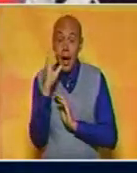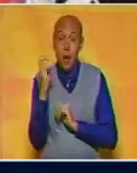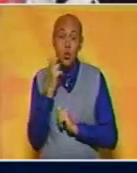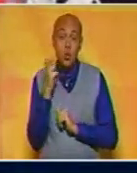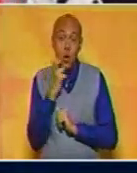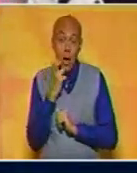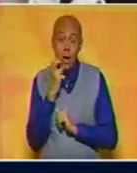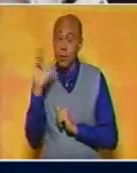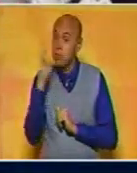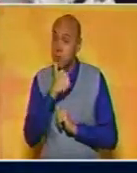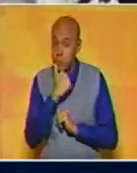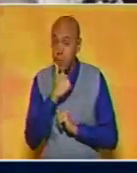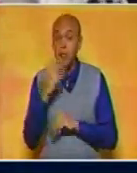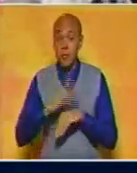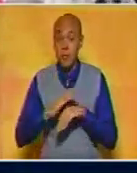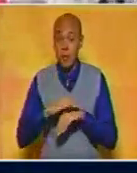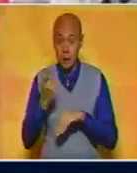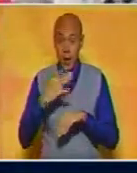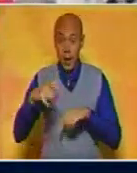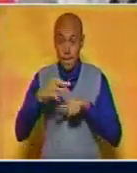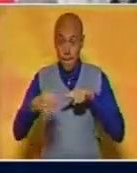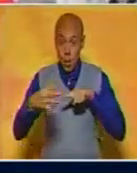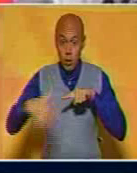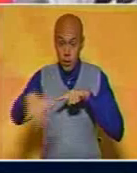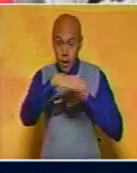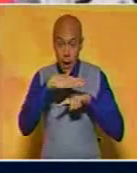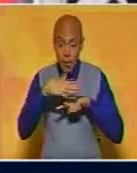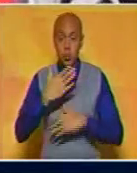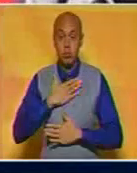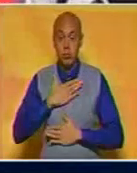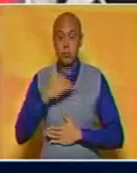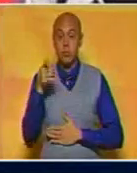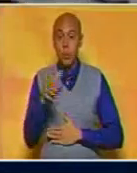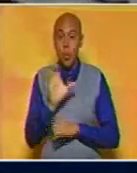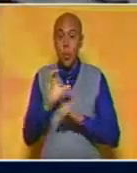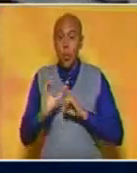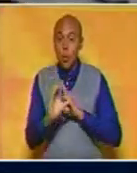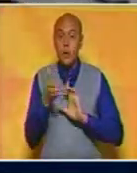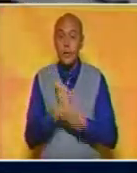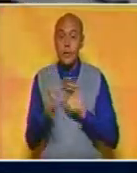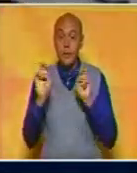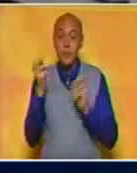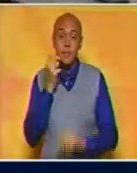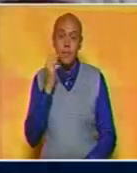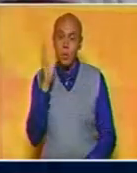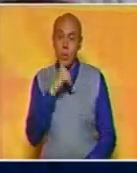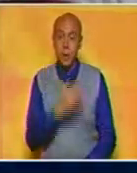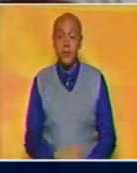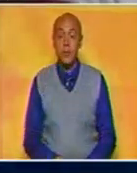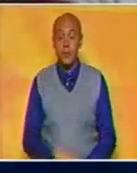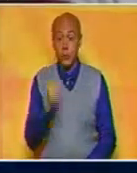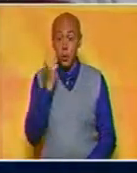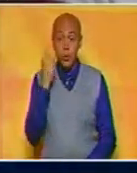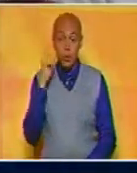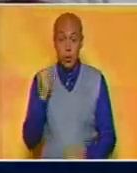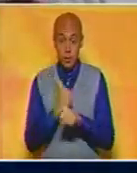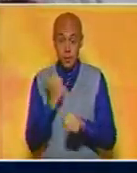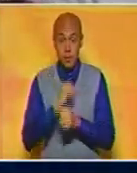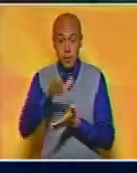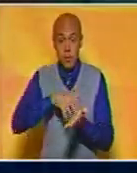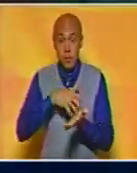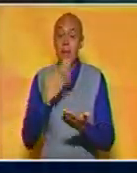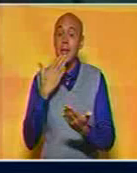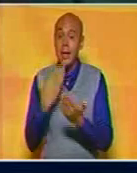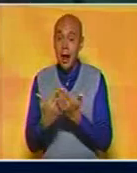chocolate entonces nuestro municipio no tiene esa cultura del cacao los productores de pierre también